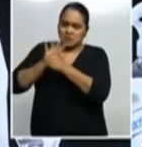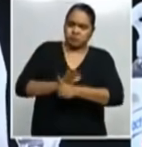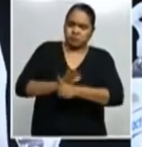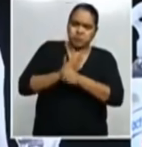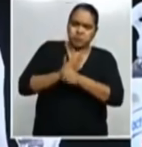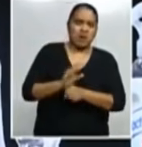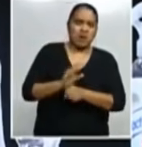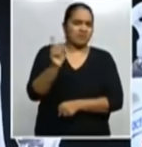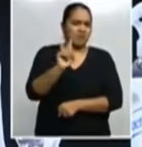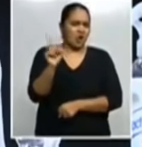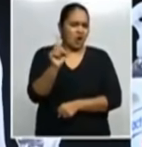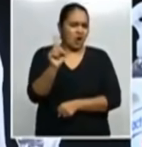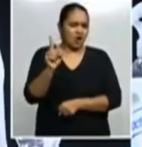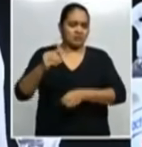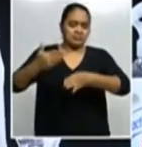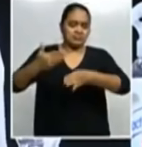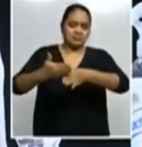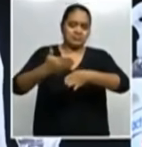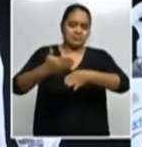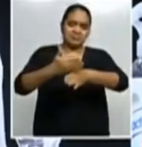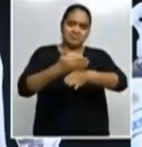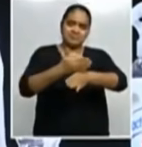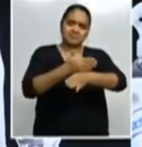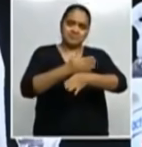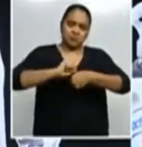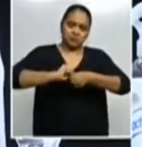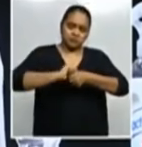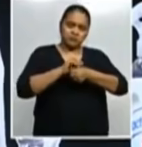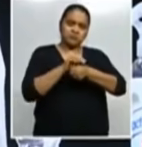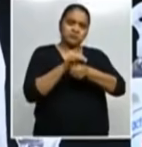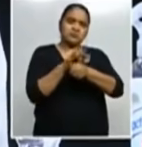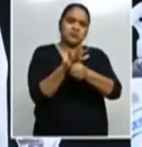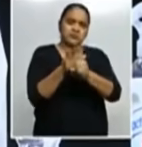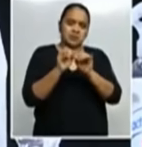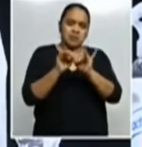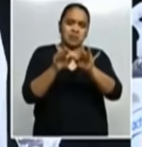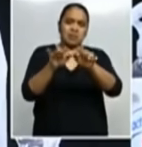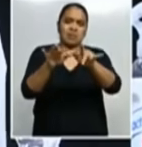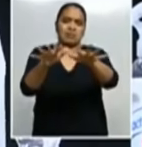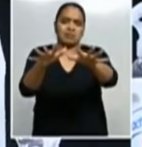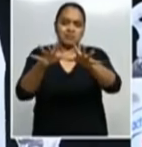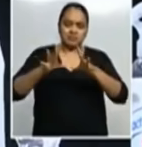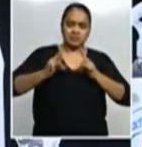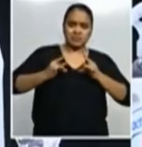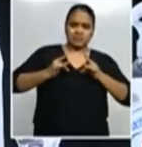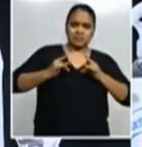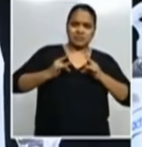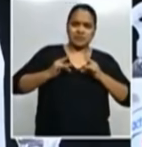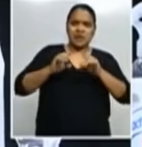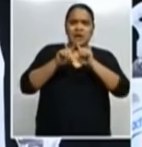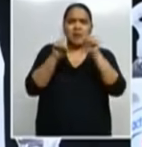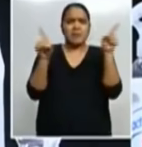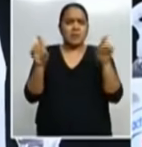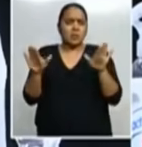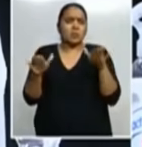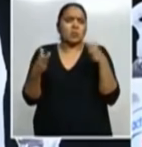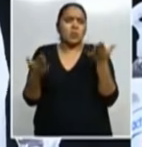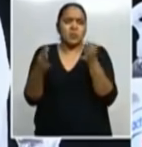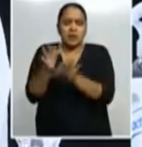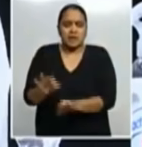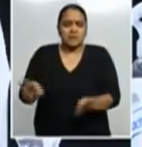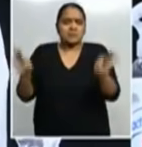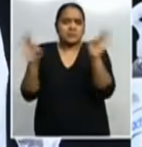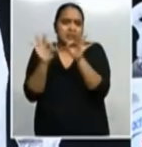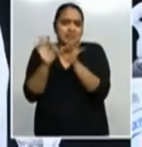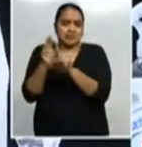de acuerdo a cómo se desarrolla el virus, pero sobre todo al papel importantísimo que juega cada uno de nosotros